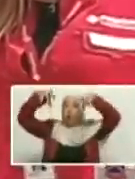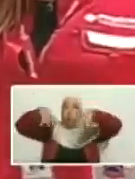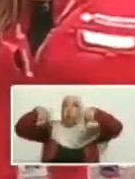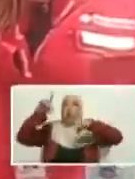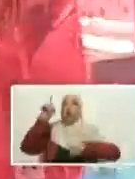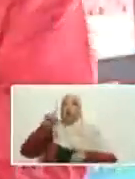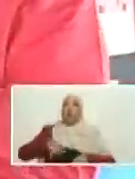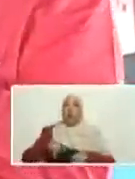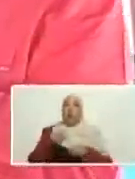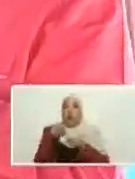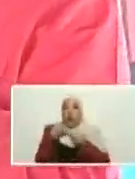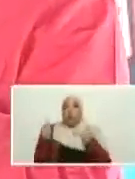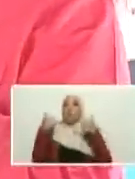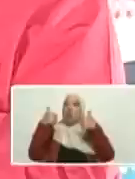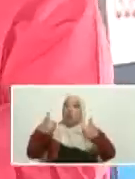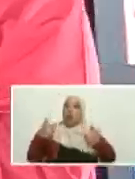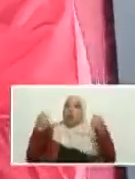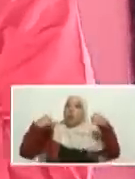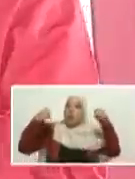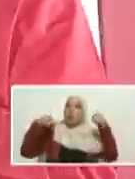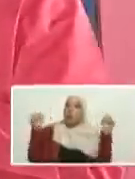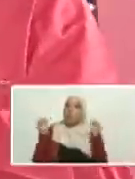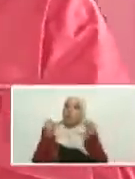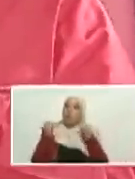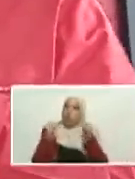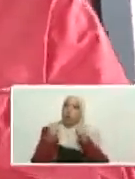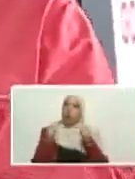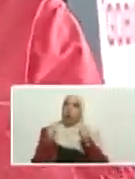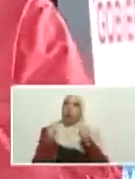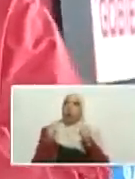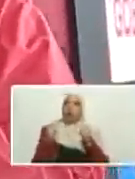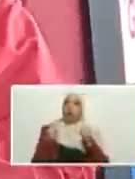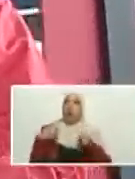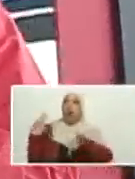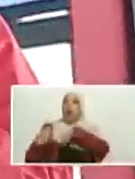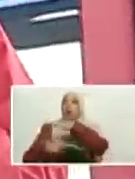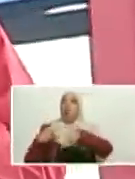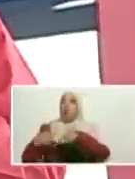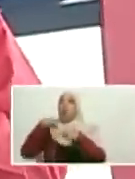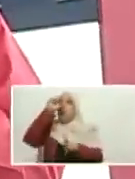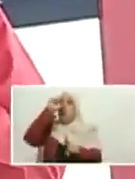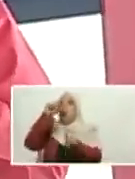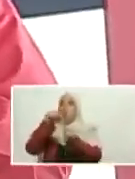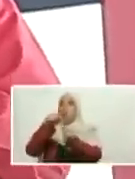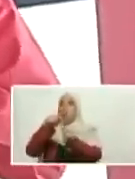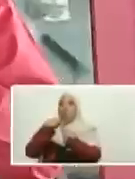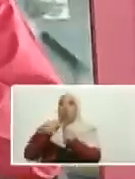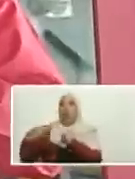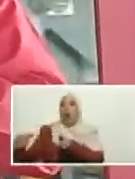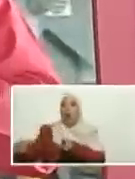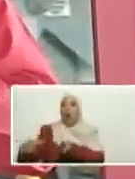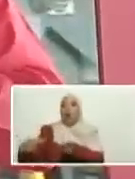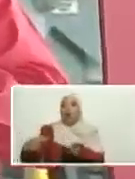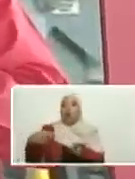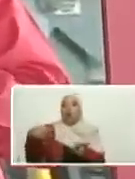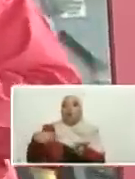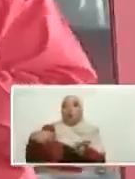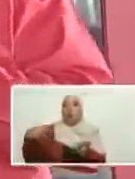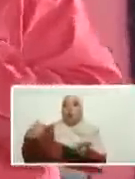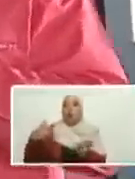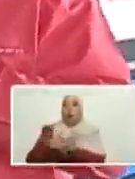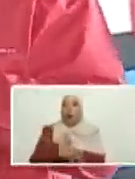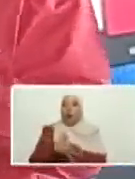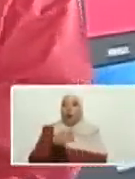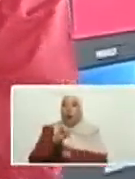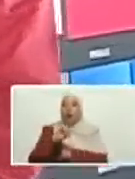¿Y se mantiene bien? Se mantiene bien. ¿Y se aplica en frío? Y se aplica en frío. Ah, no, esto es una revolución. la revolución del asfalto, creada por Intevet, creada